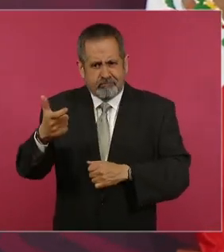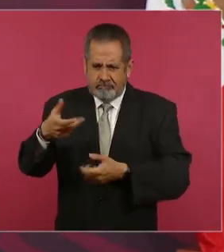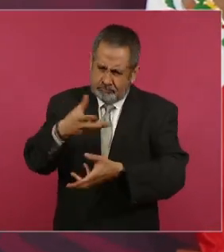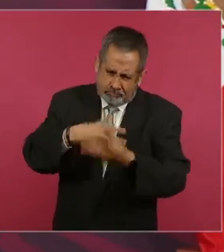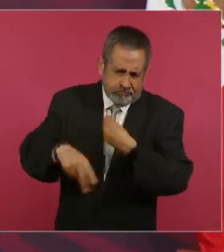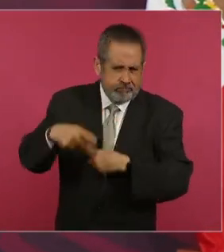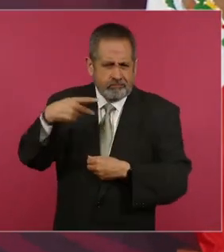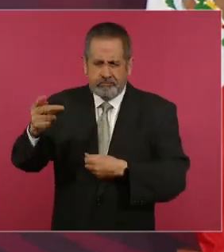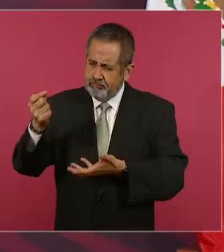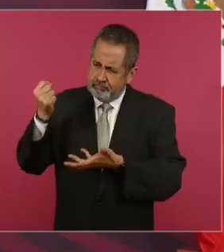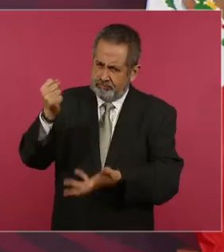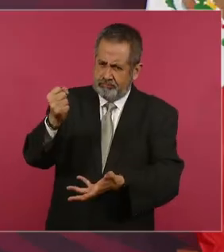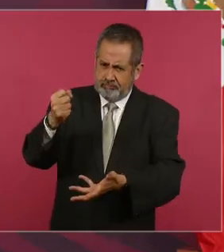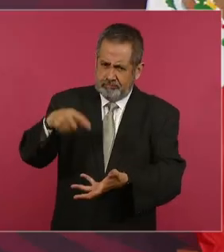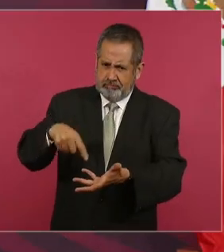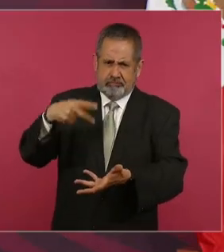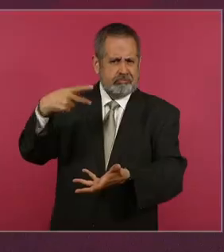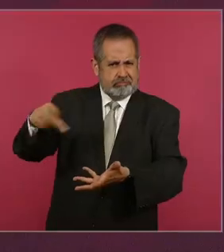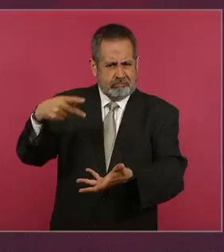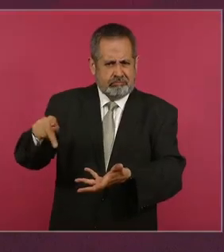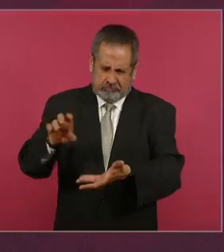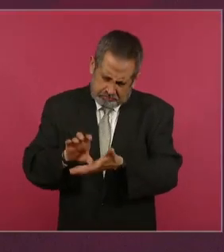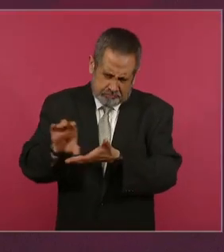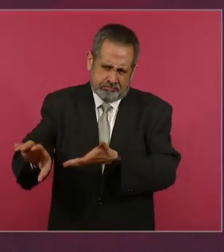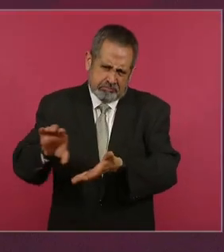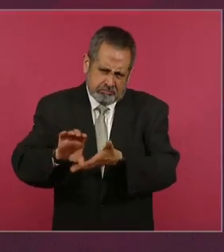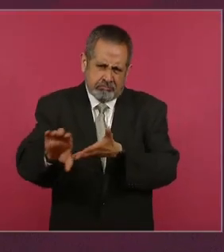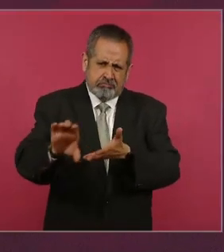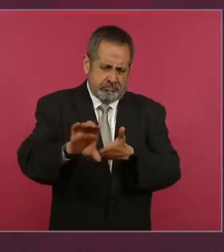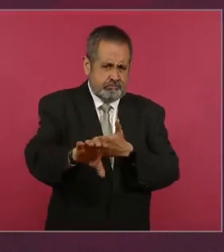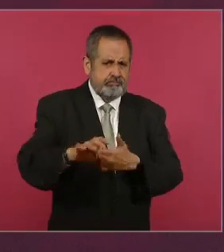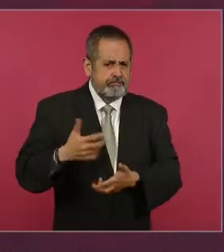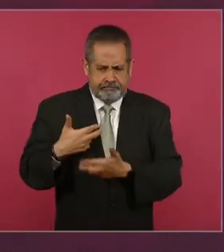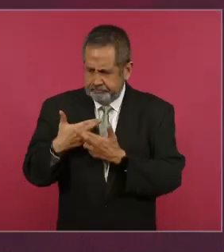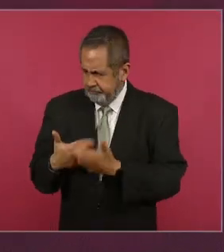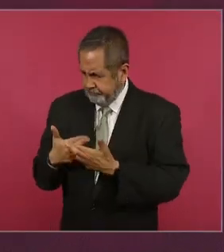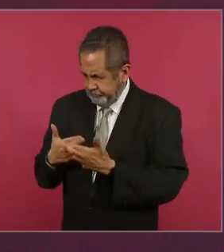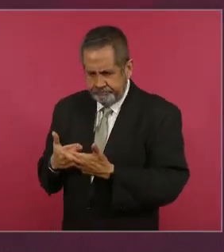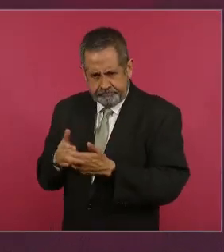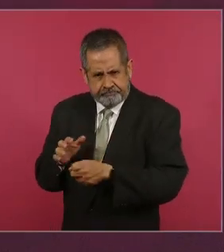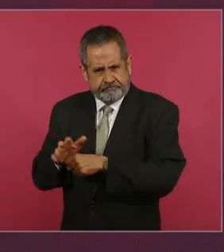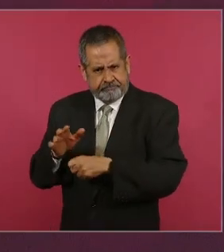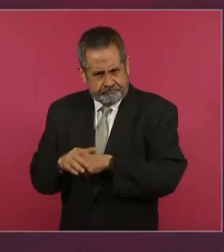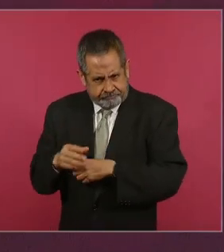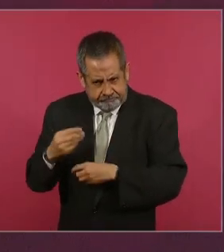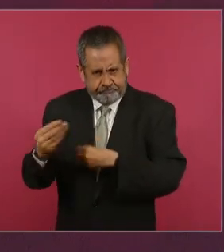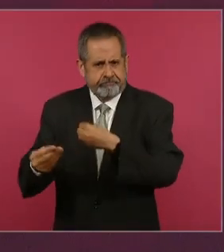dinero del presupuesto que se tiene, porque